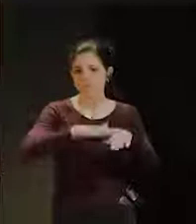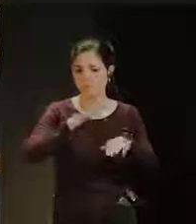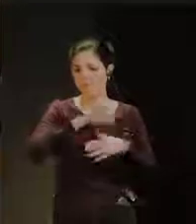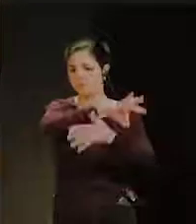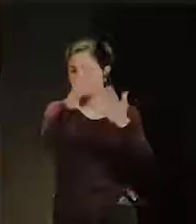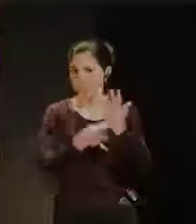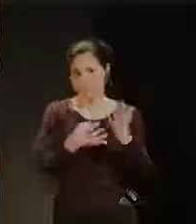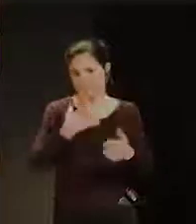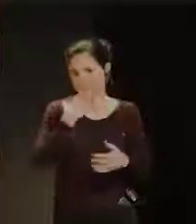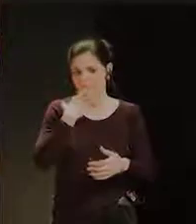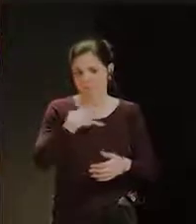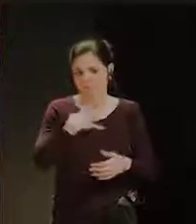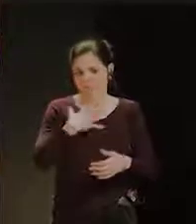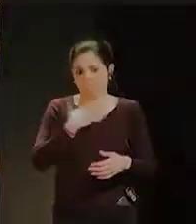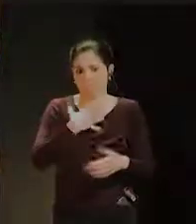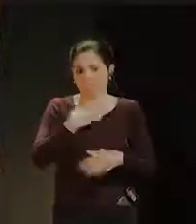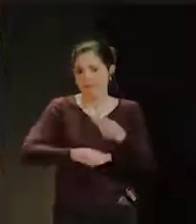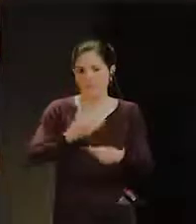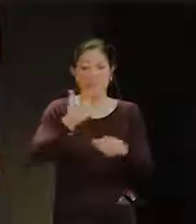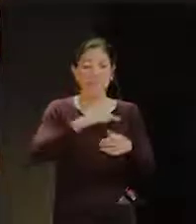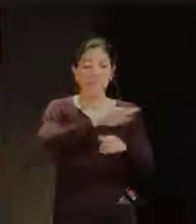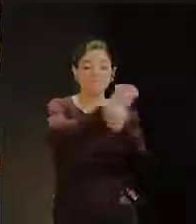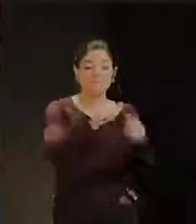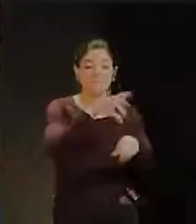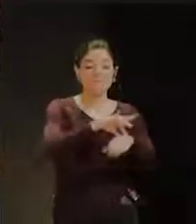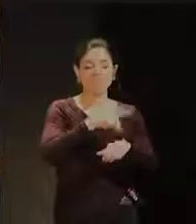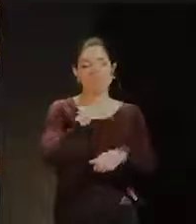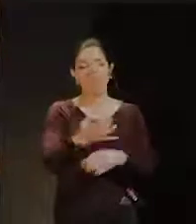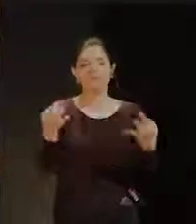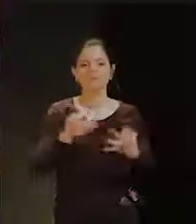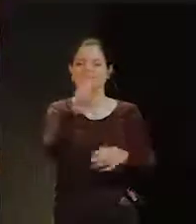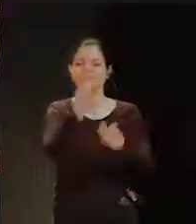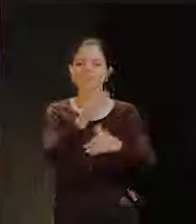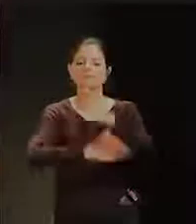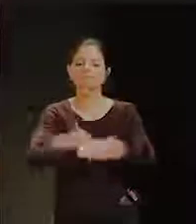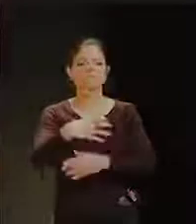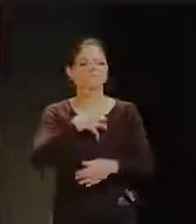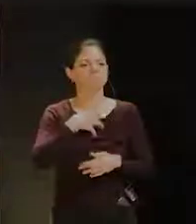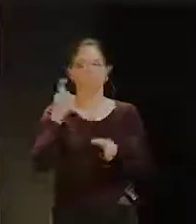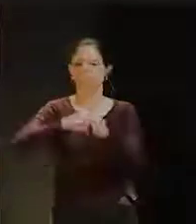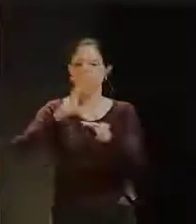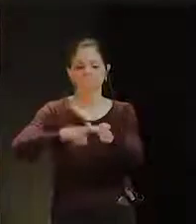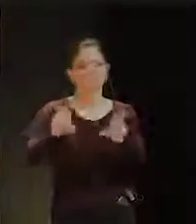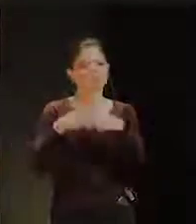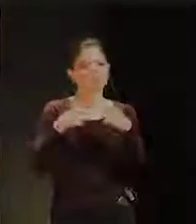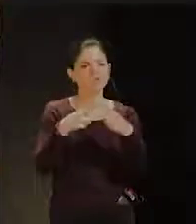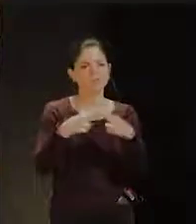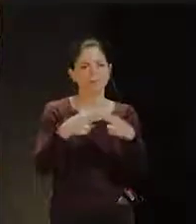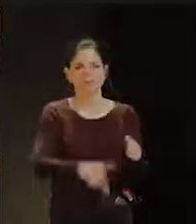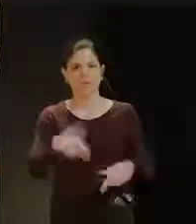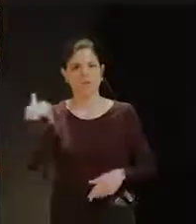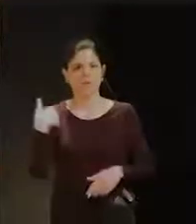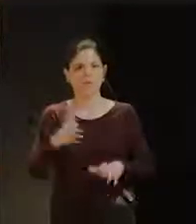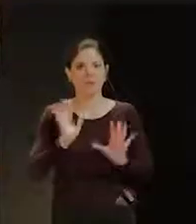de cosas que no pueden hacer. El modelo médico establece que las personas con discapacidad discapacidad no pueden participar en la sociedad